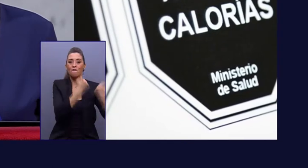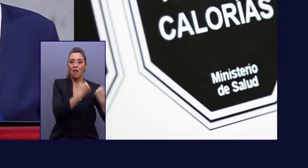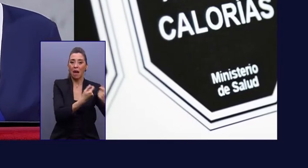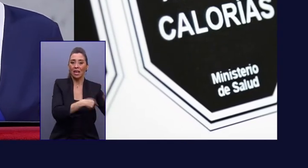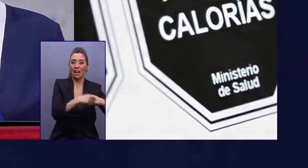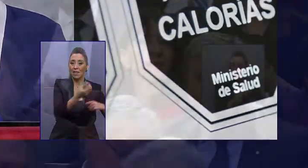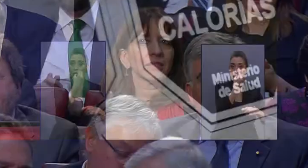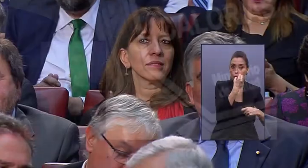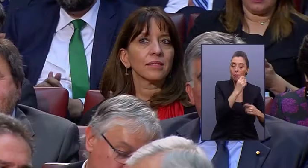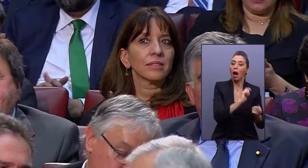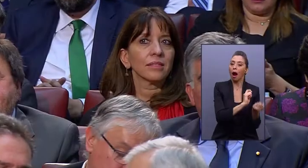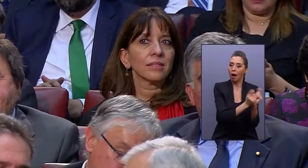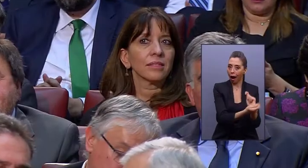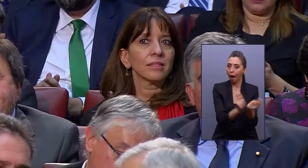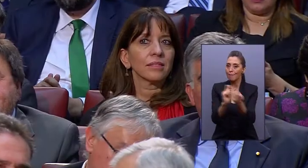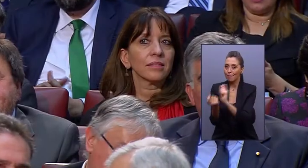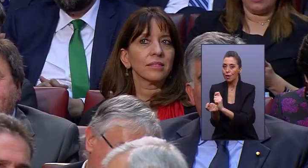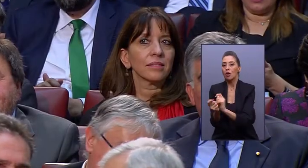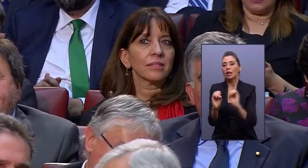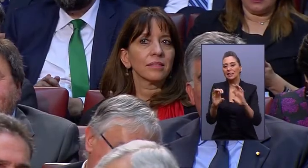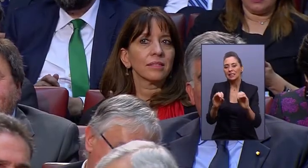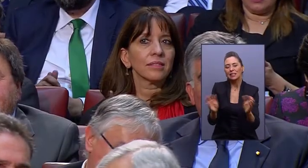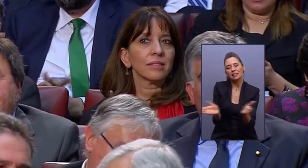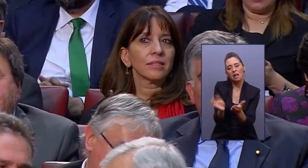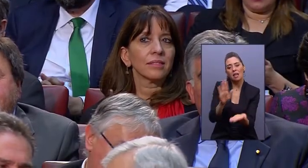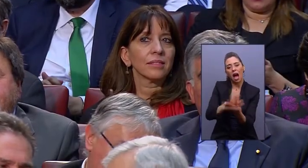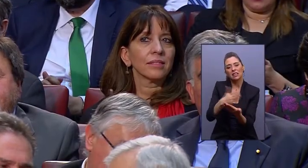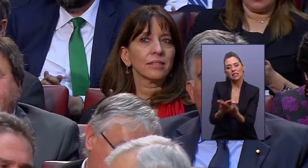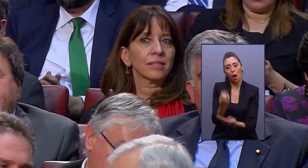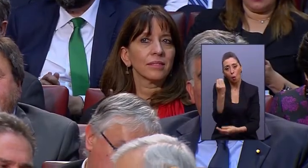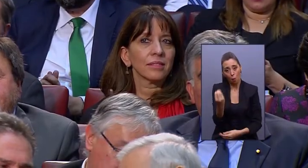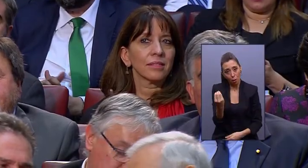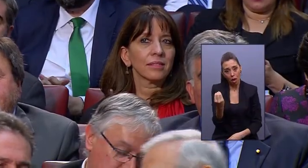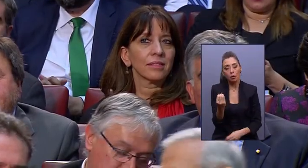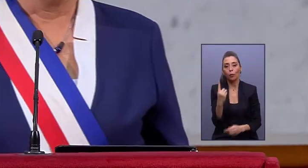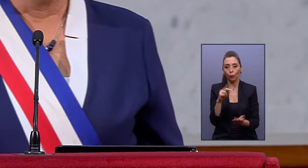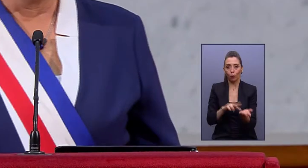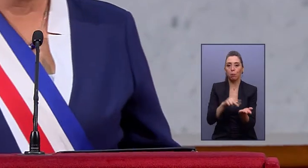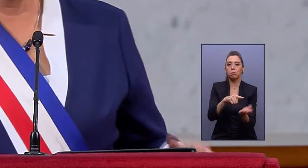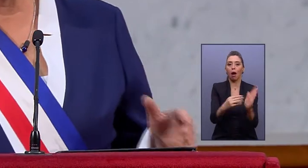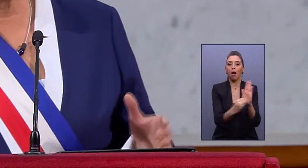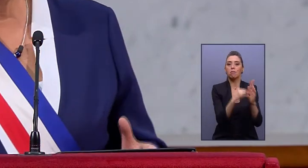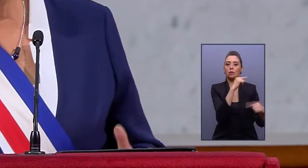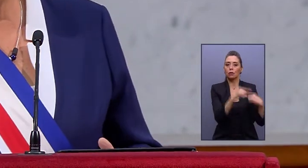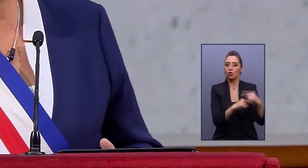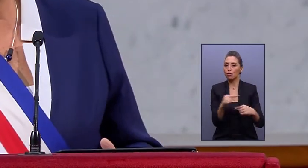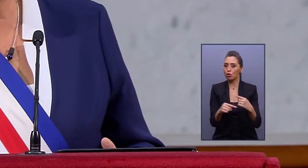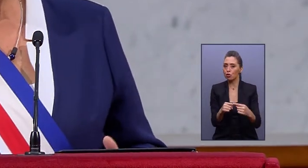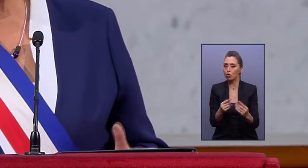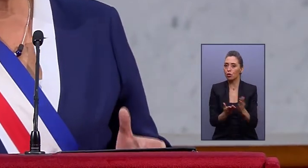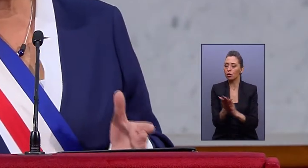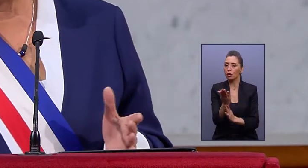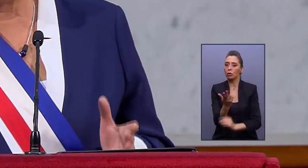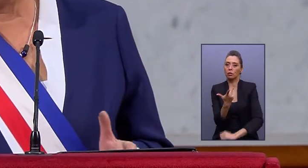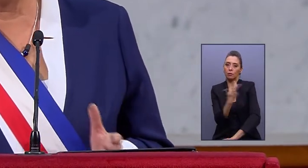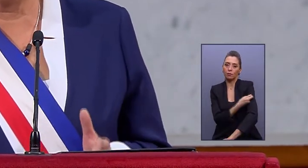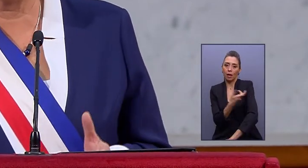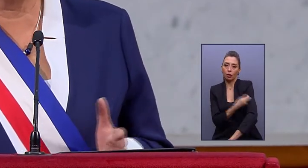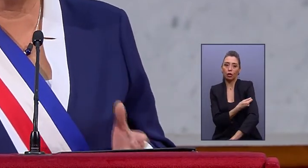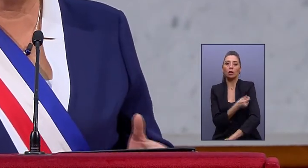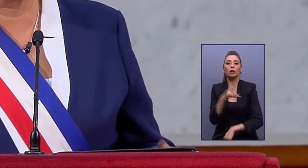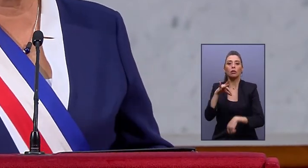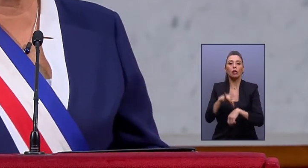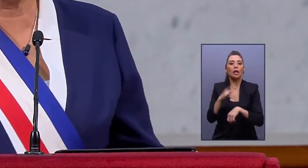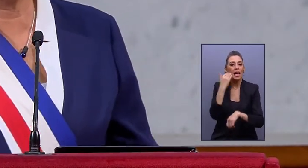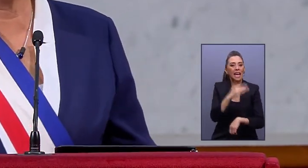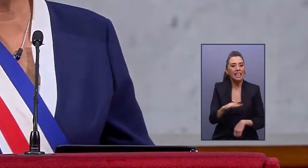alimentaria. Y si hablamos de promoción de la salud, hemos dado otro paso histórico. Iniciamos la vacunación contra el papiloma humano